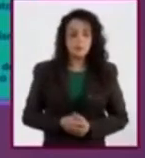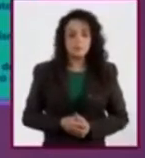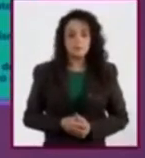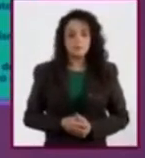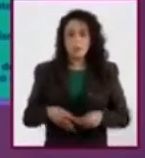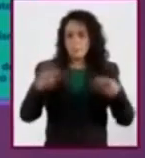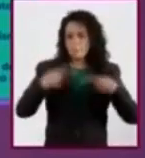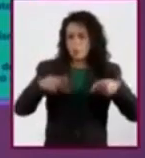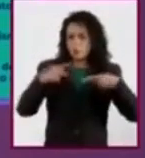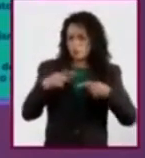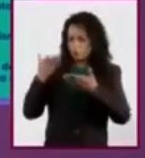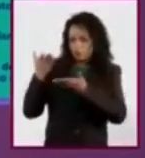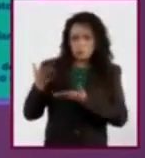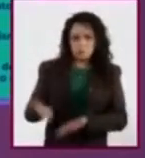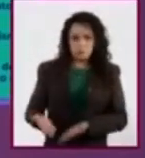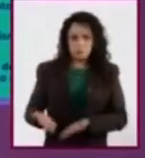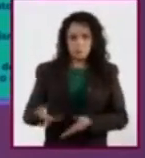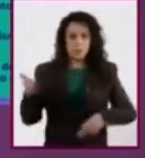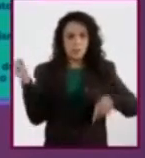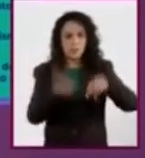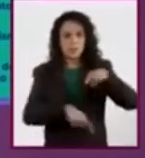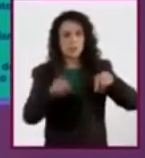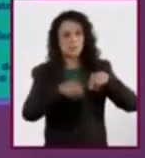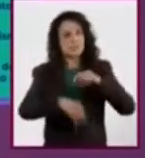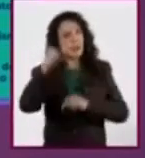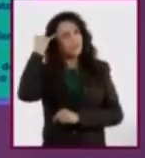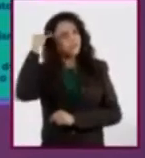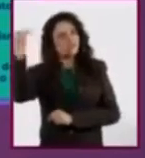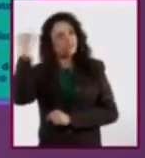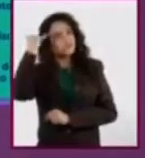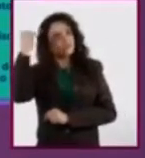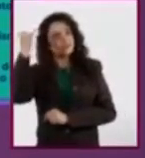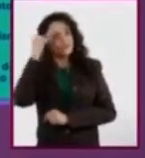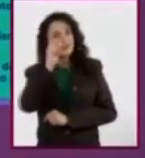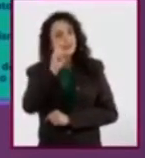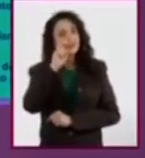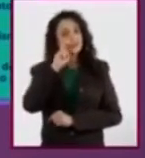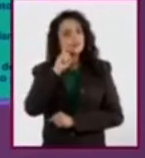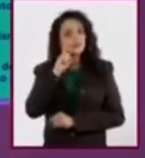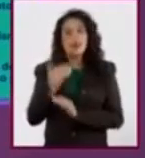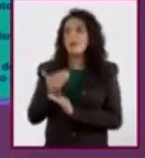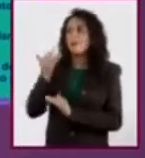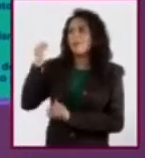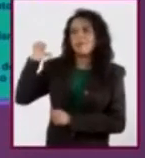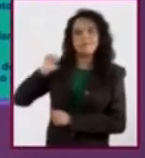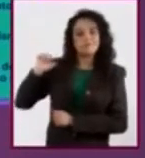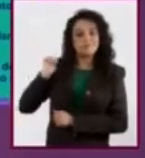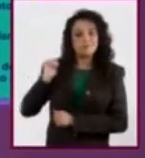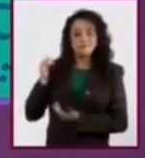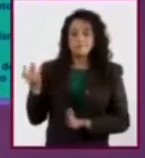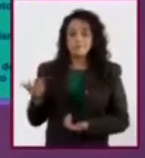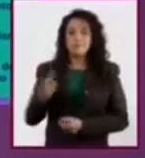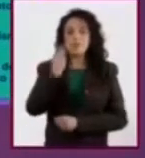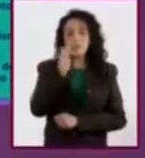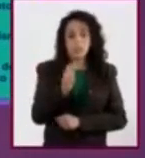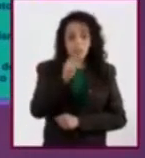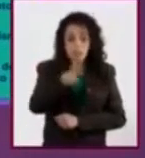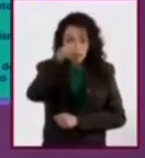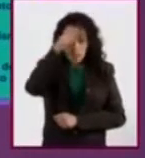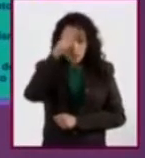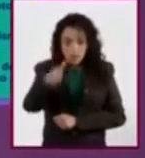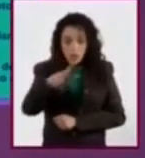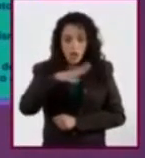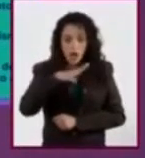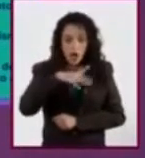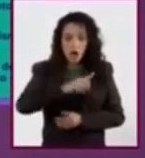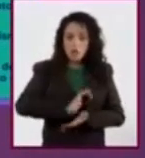persona, combatir los prejuicios y los estereotipos de género, reconocer actitudes discriminatorias contra